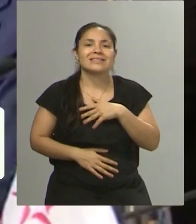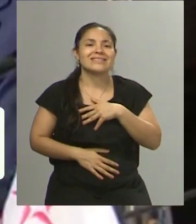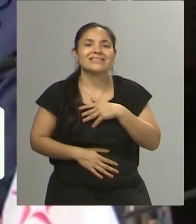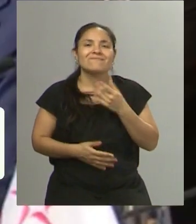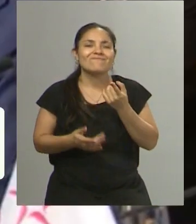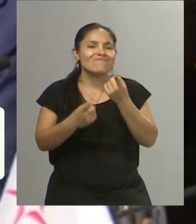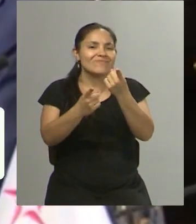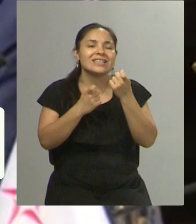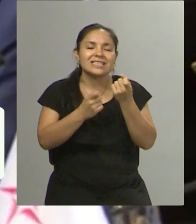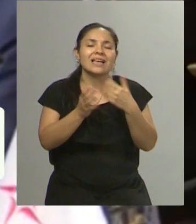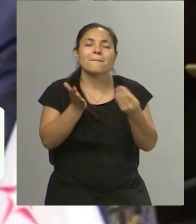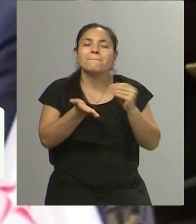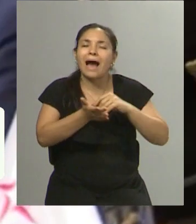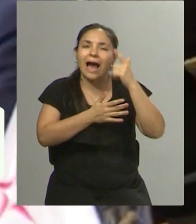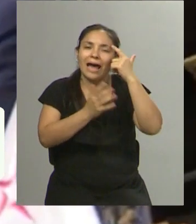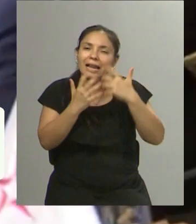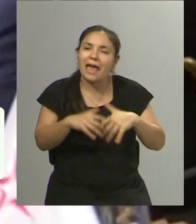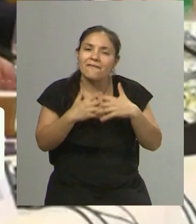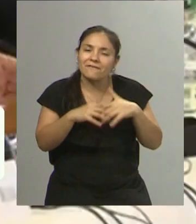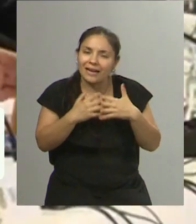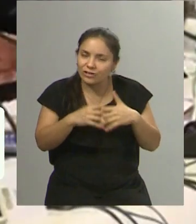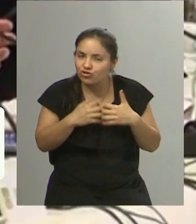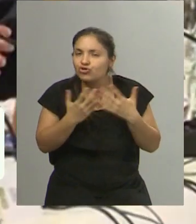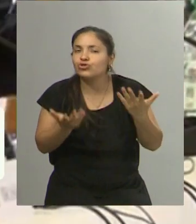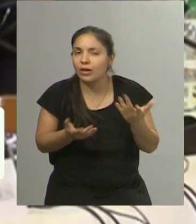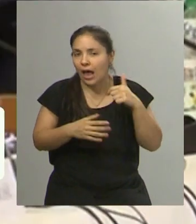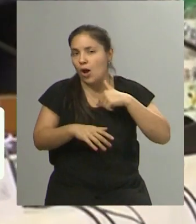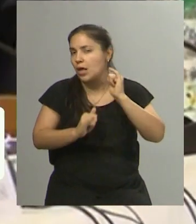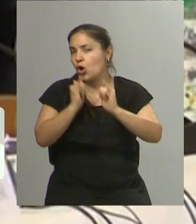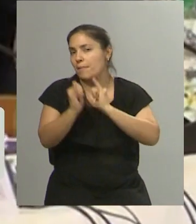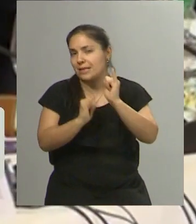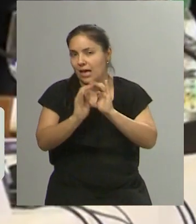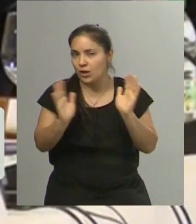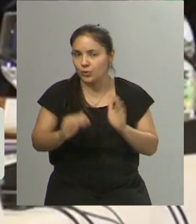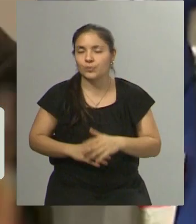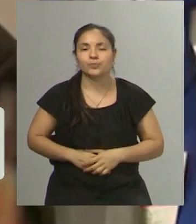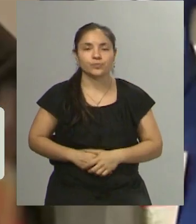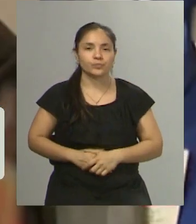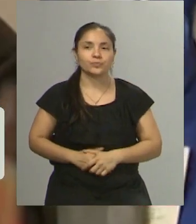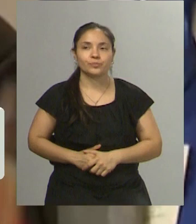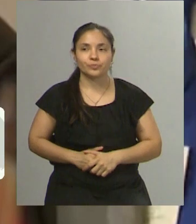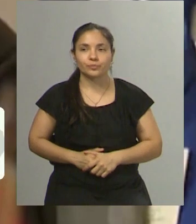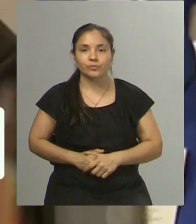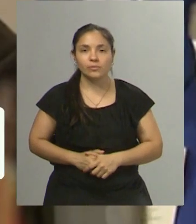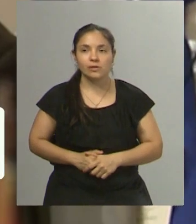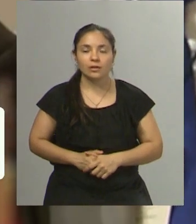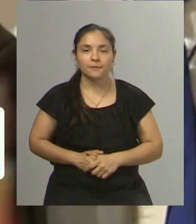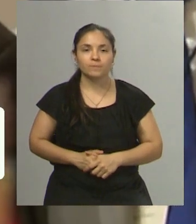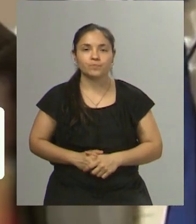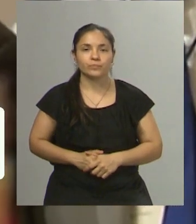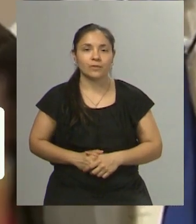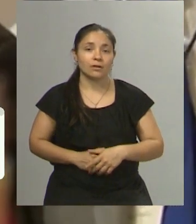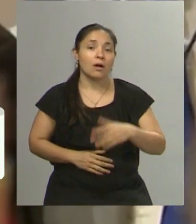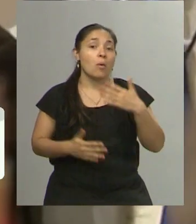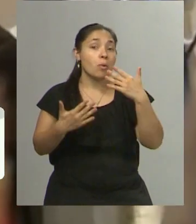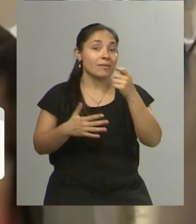poco de reflexión y es lo que estoy sugiriendo en este comentario. Félix, ¿qué pasa con la posibilidad de